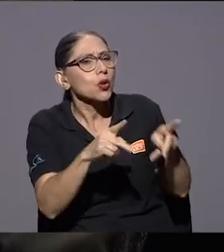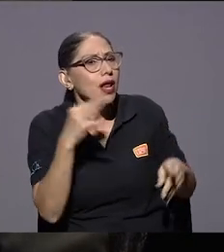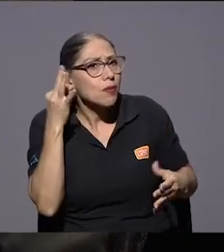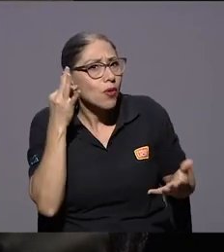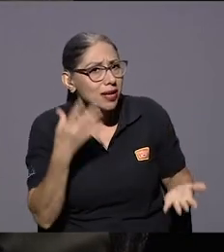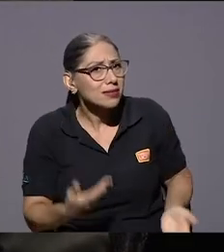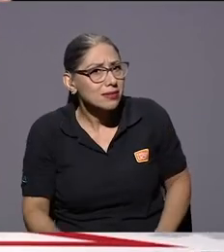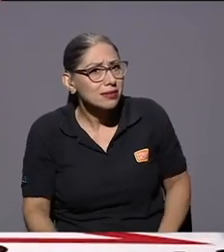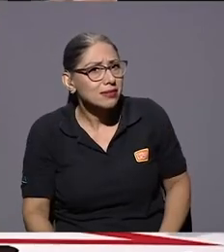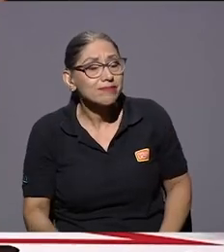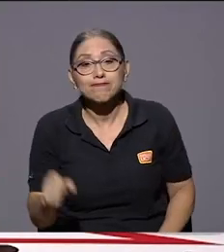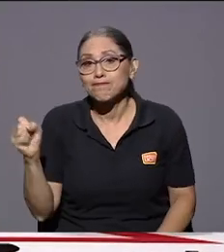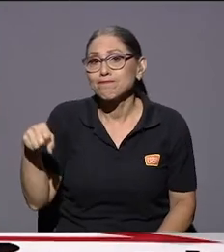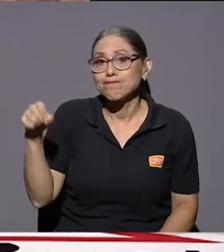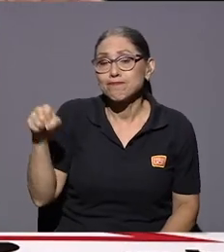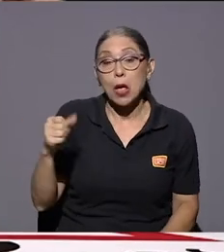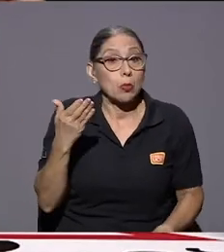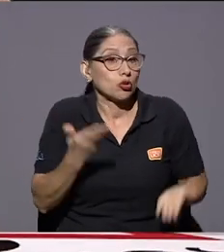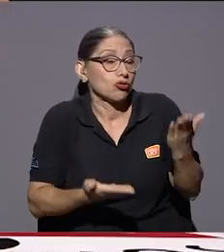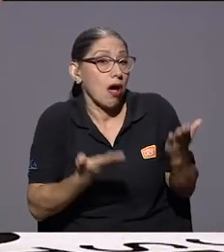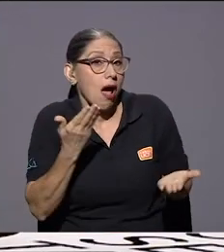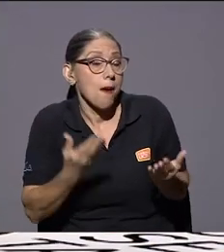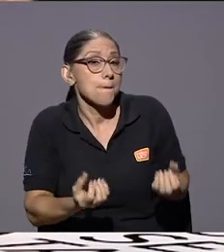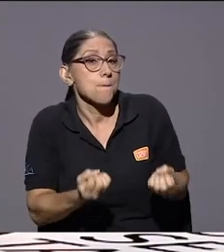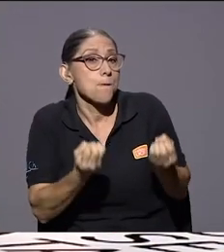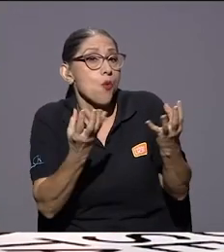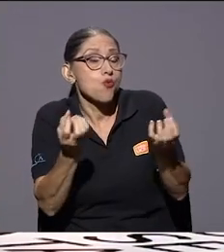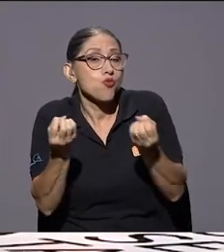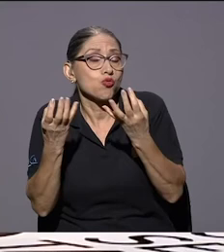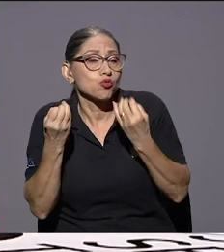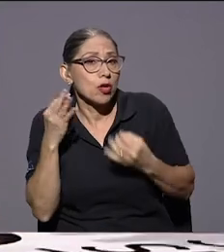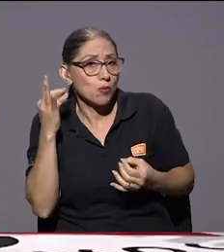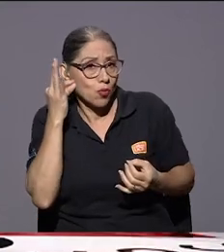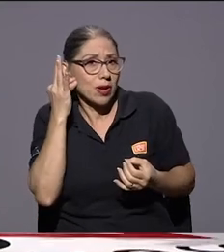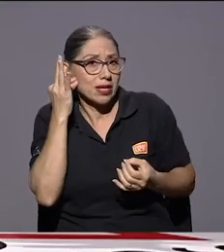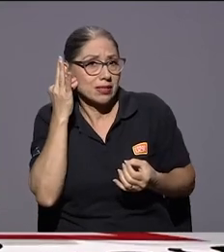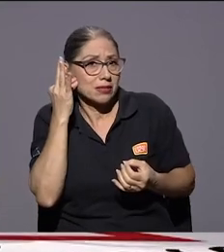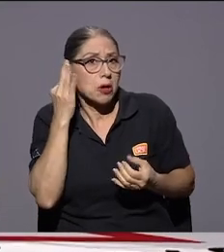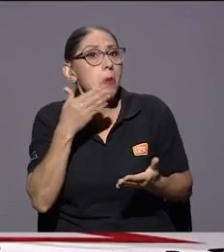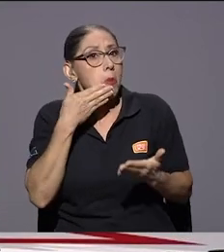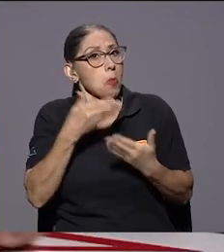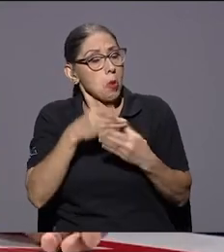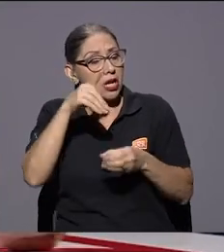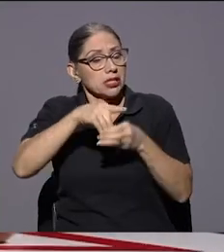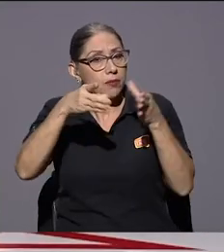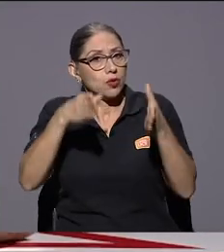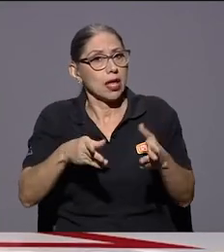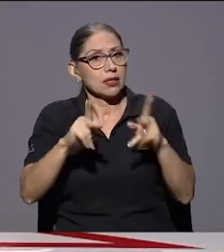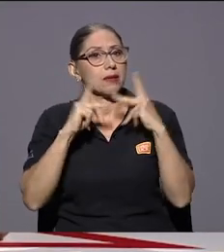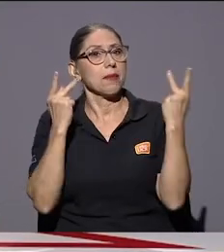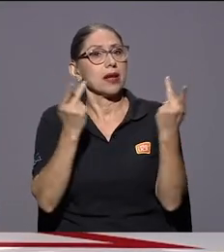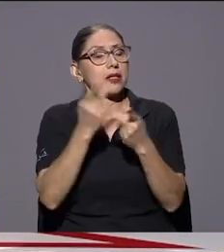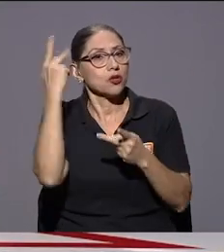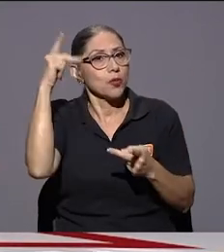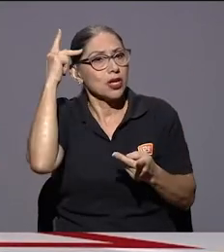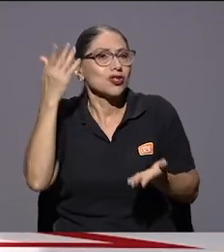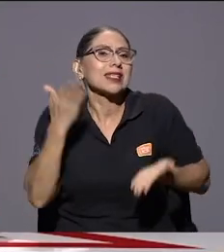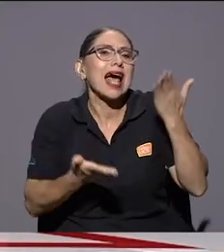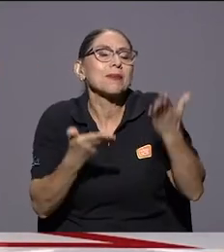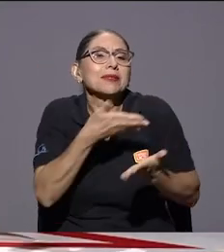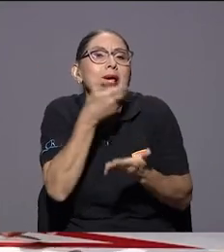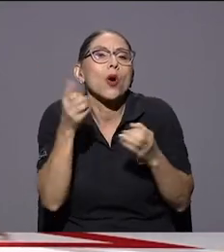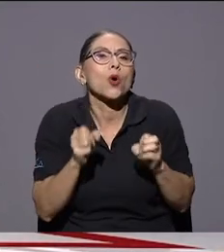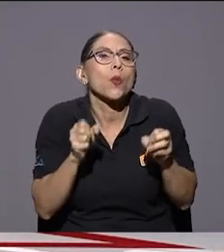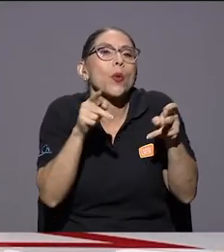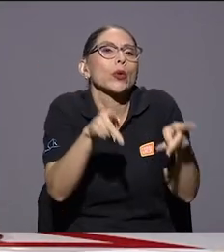Porque de repente muchas mujeres en partidos políticos que han hecho buenas diputaciones podrían tener un mucho mejor escenario